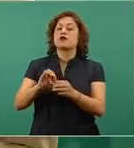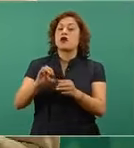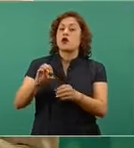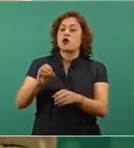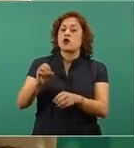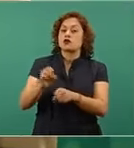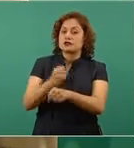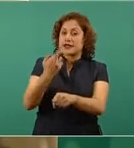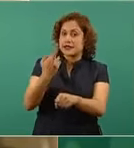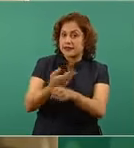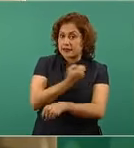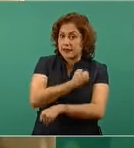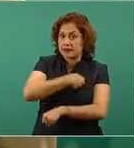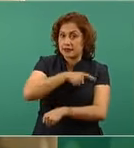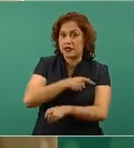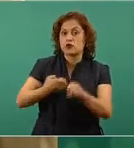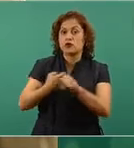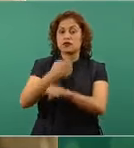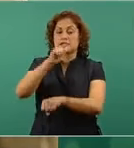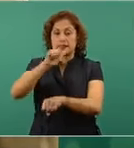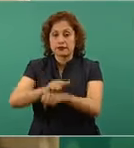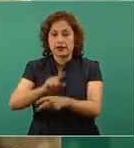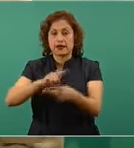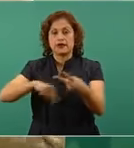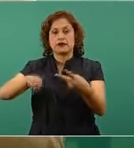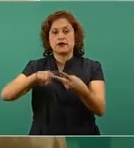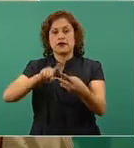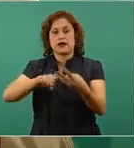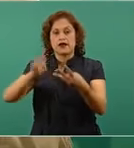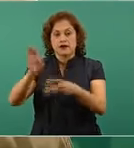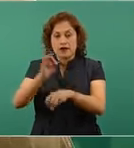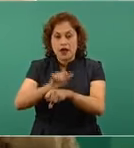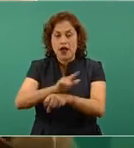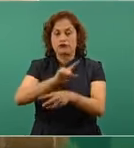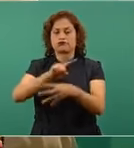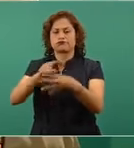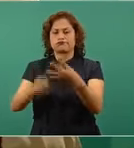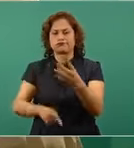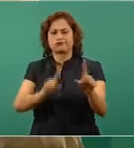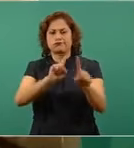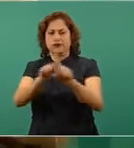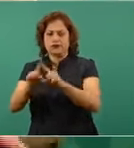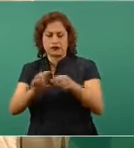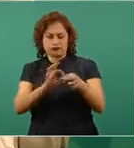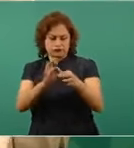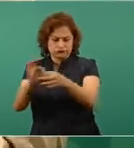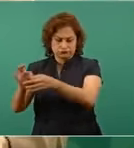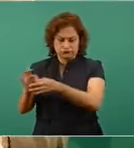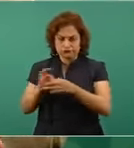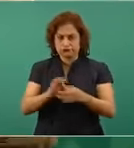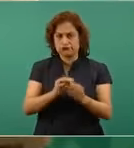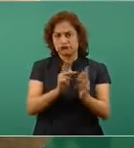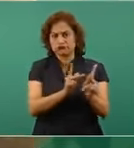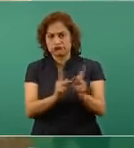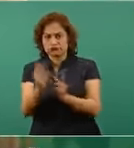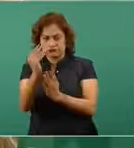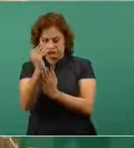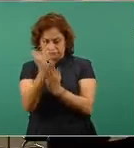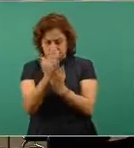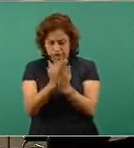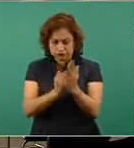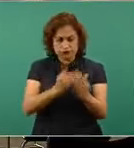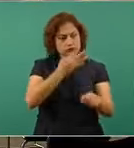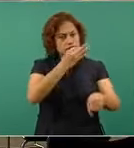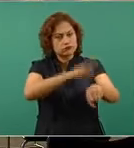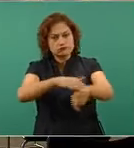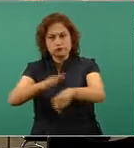como de manera coordinada han planeado, programado, convocado y cuando existen